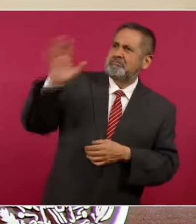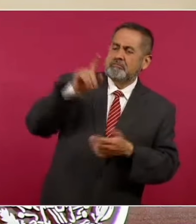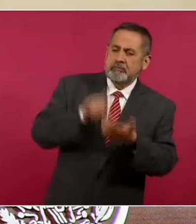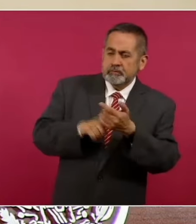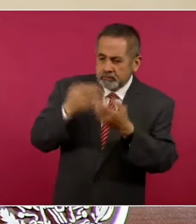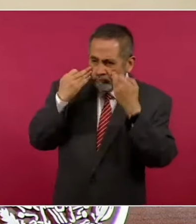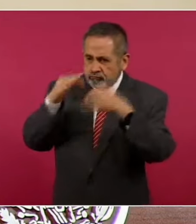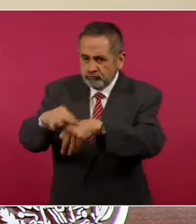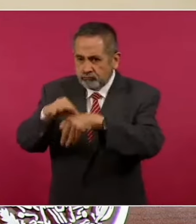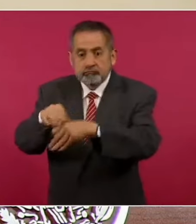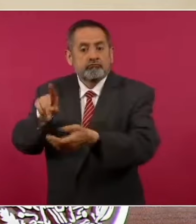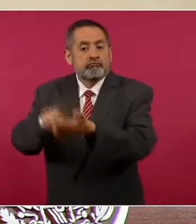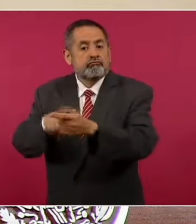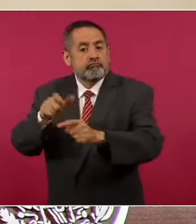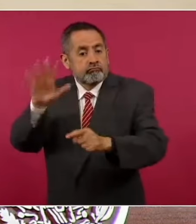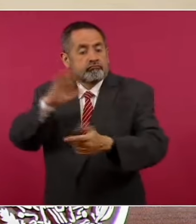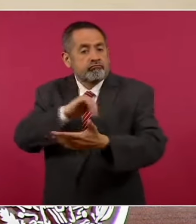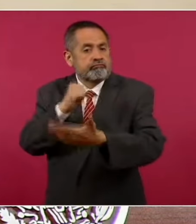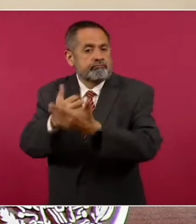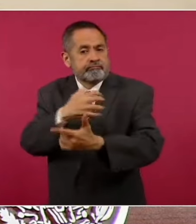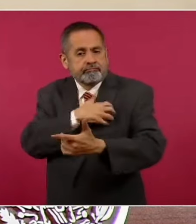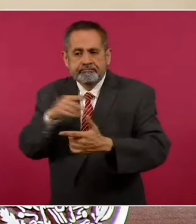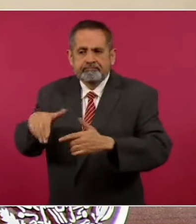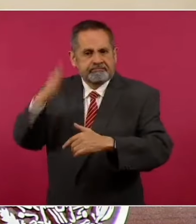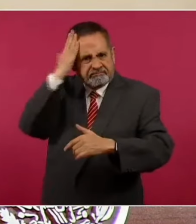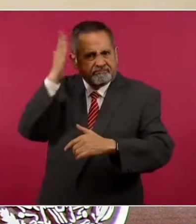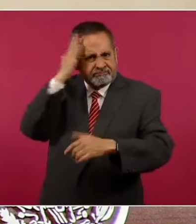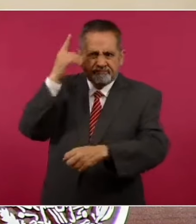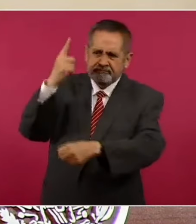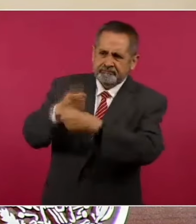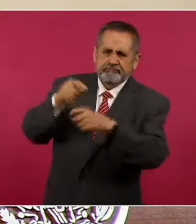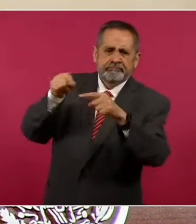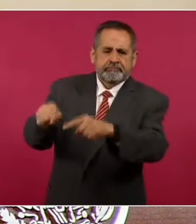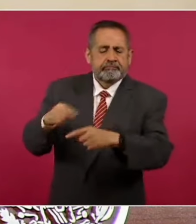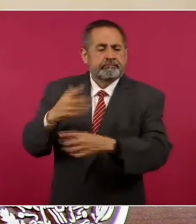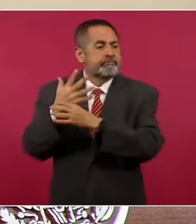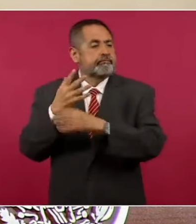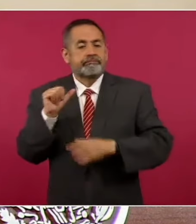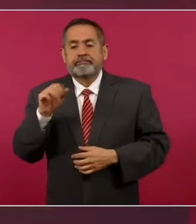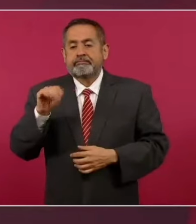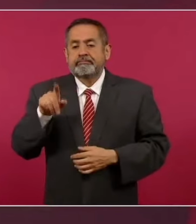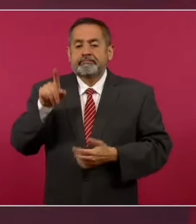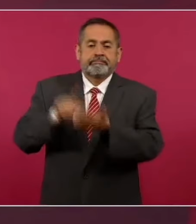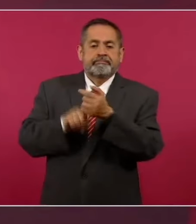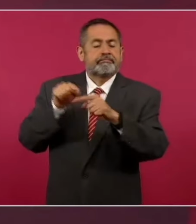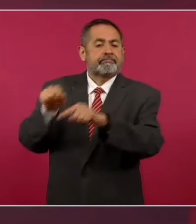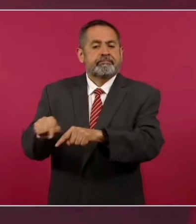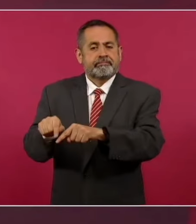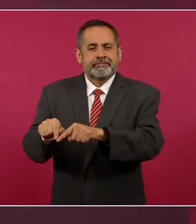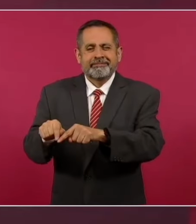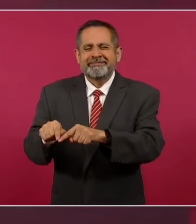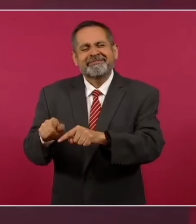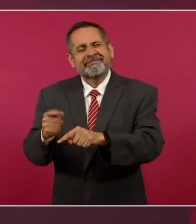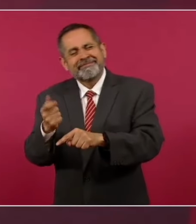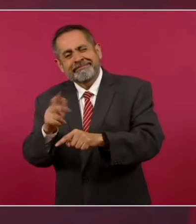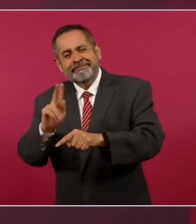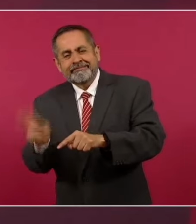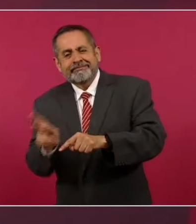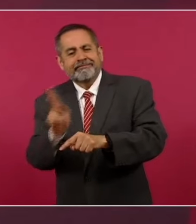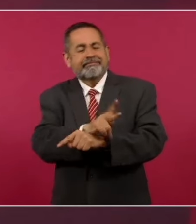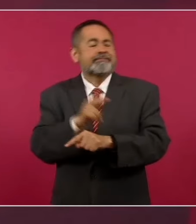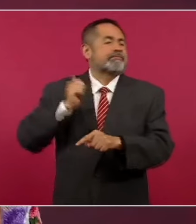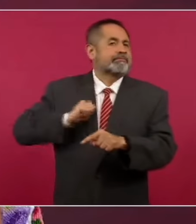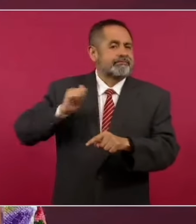se hizo su capital, su centro, como dice siempre Andrés Manuel, es el Nueva York del mundo